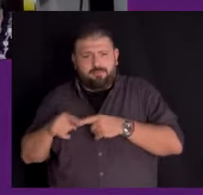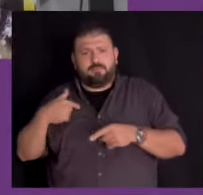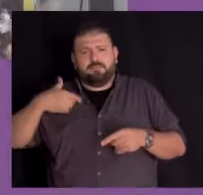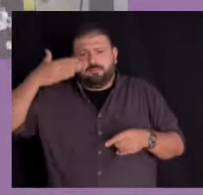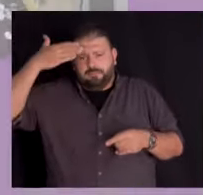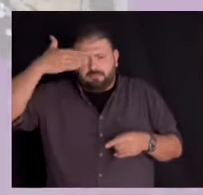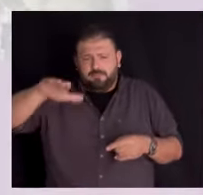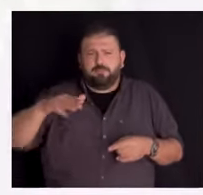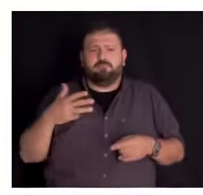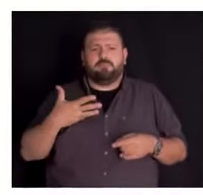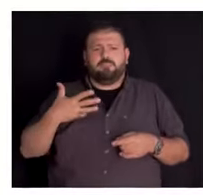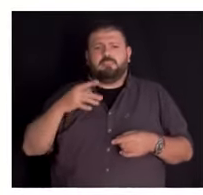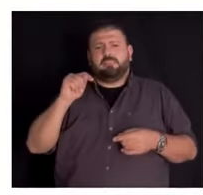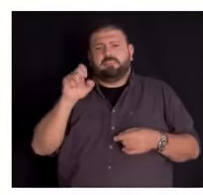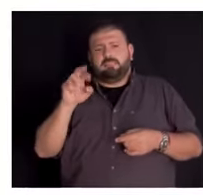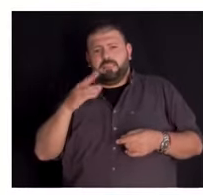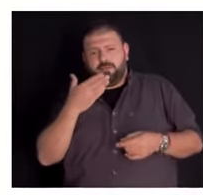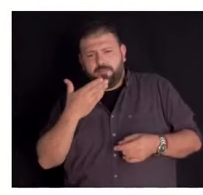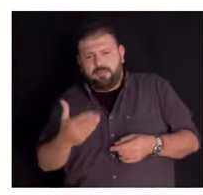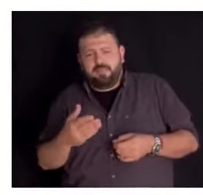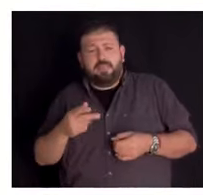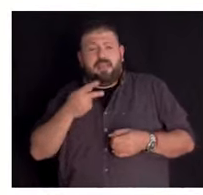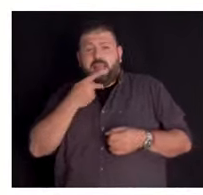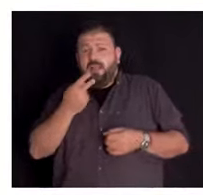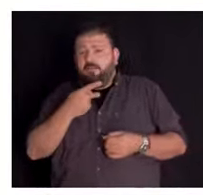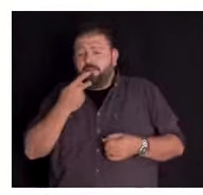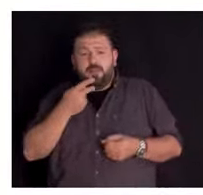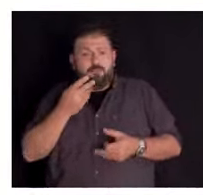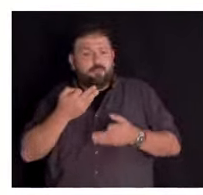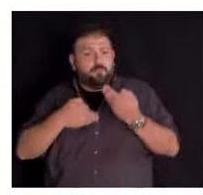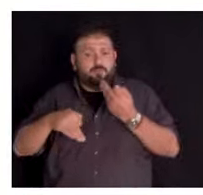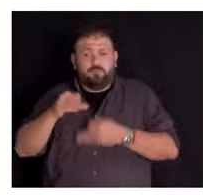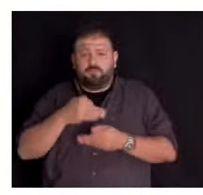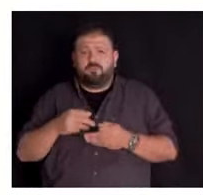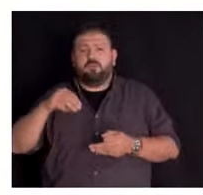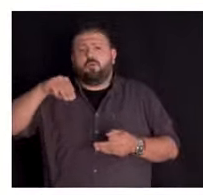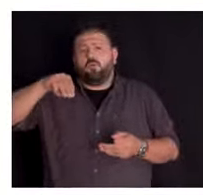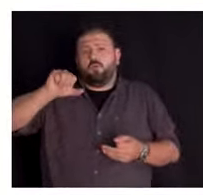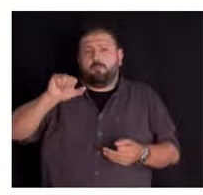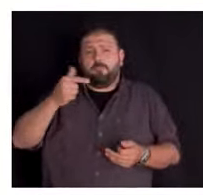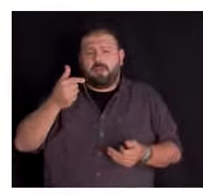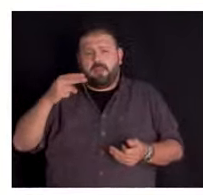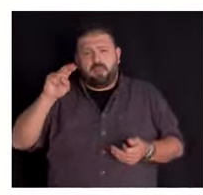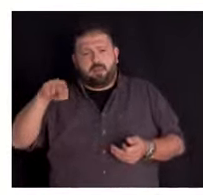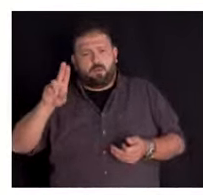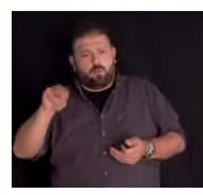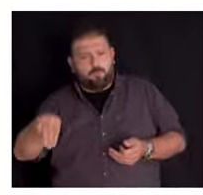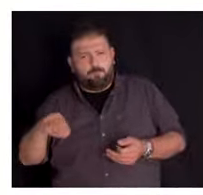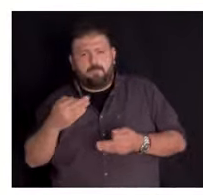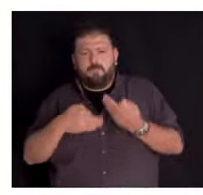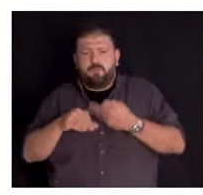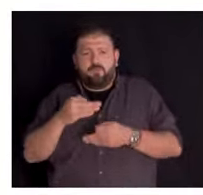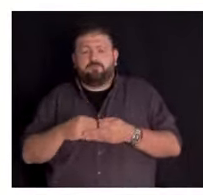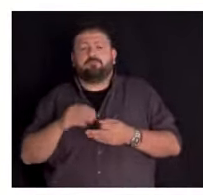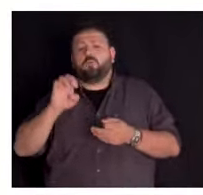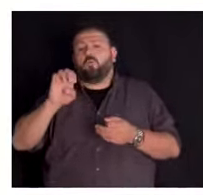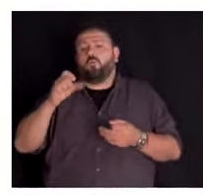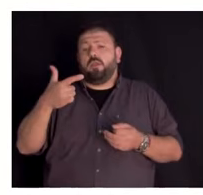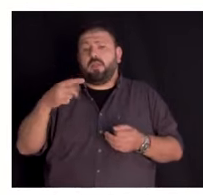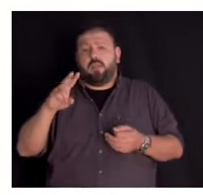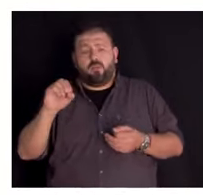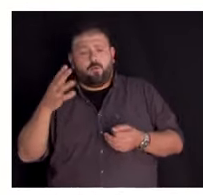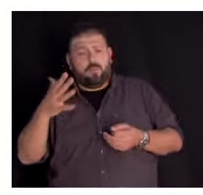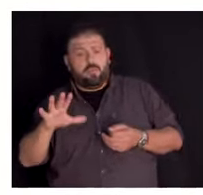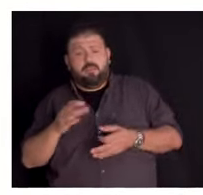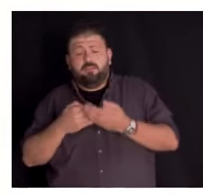Estar Bien, un Fluye, hablamos de un Magnus, hablamos de igualmente también un Ego 10 y de muchos